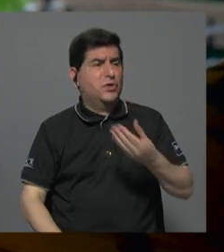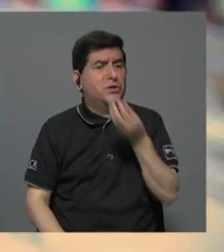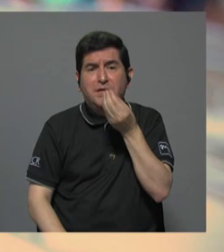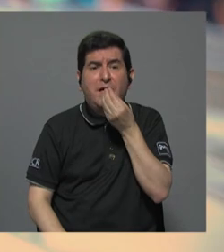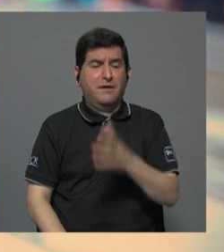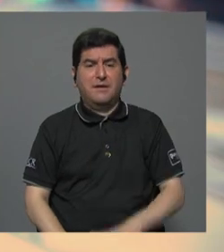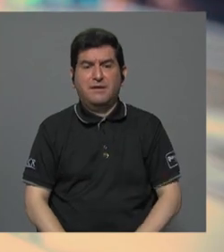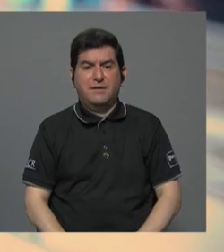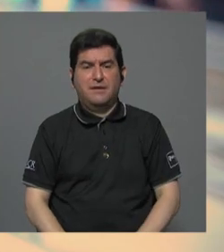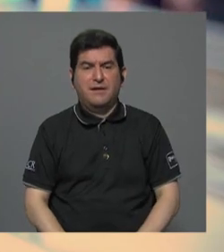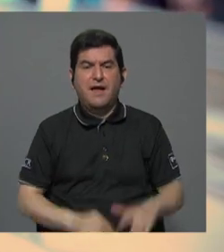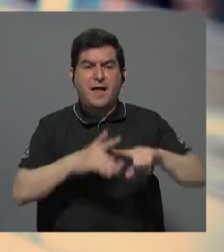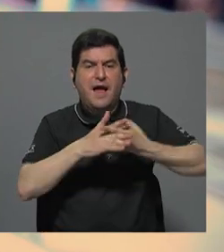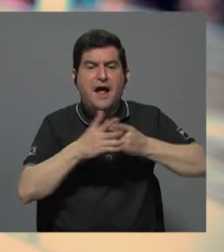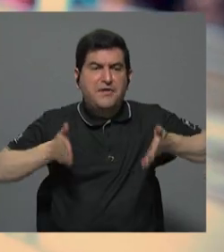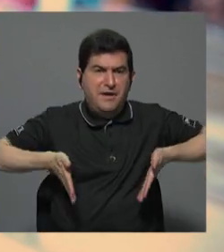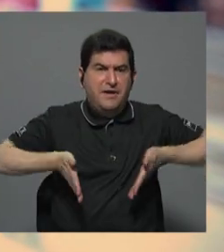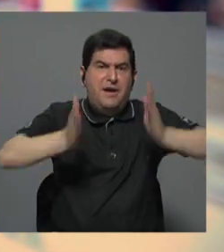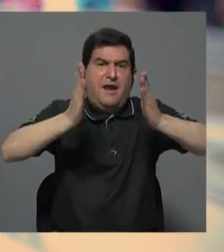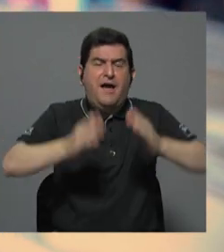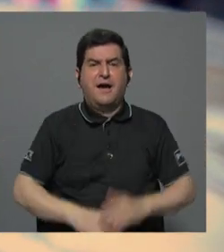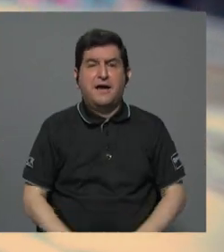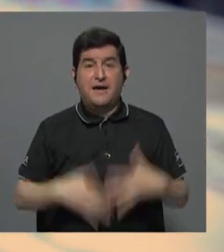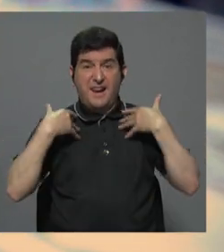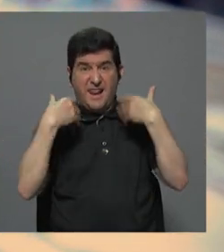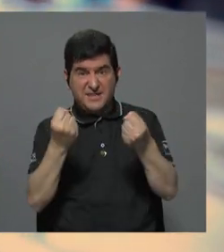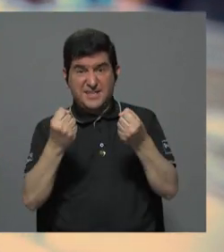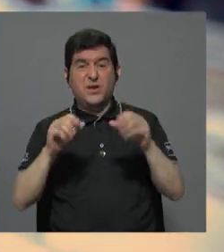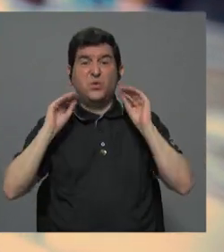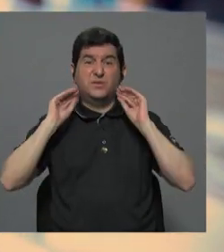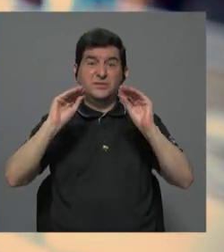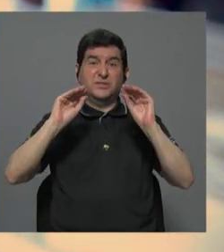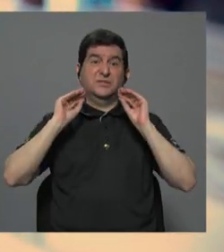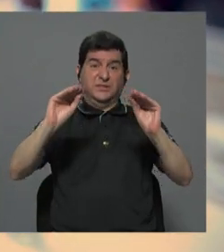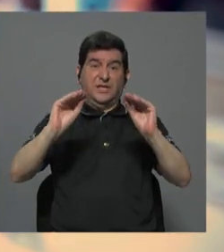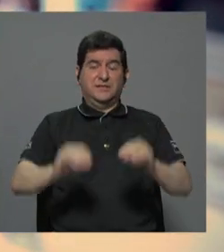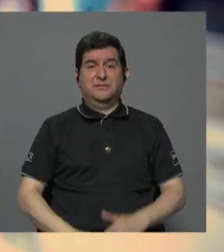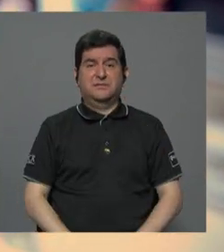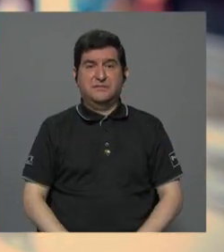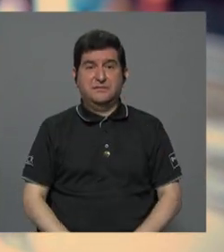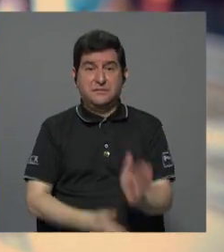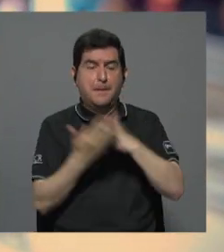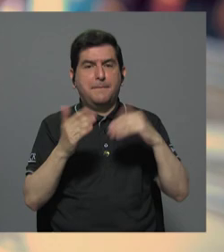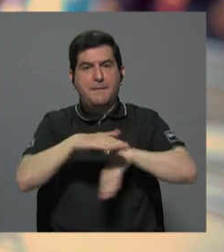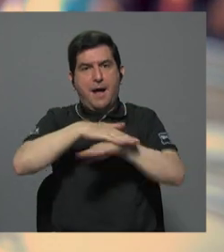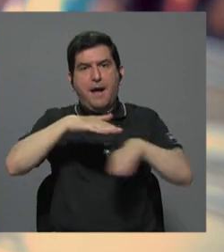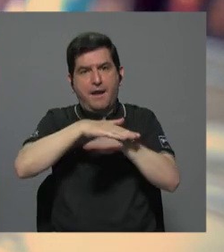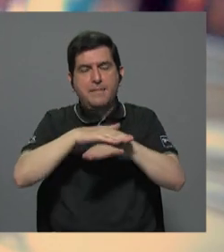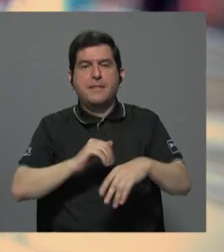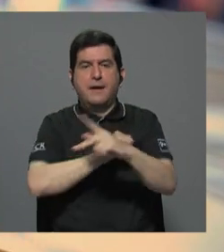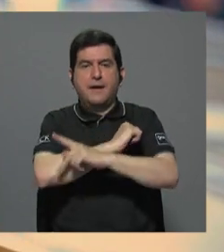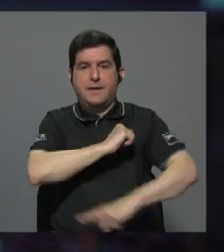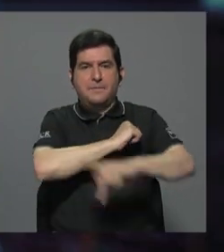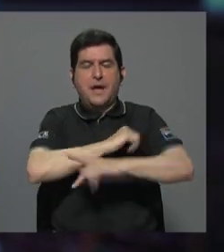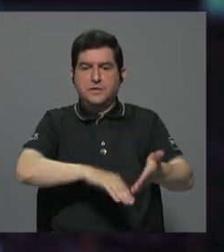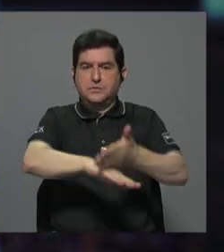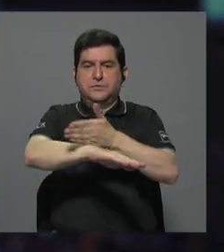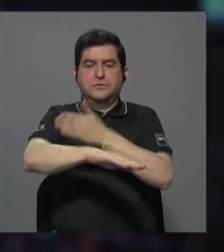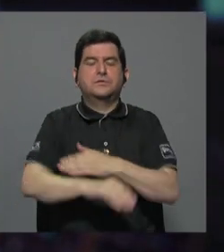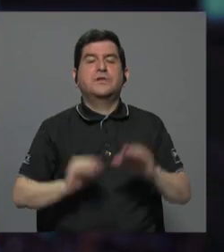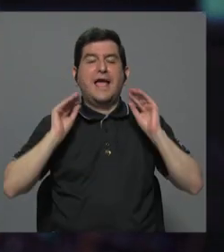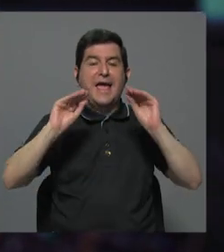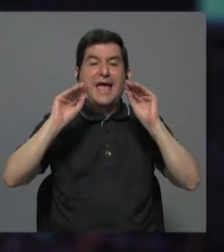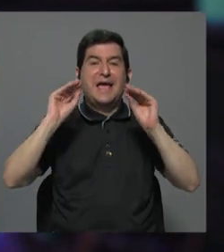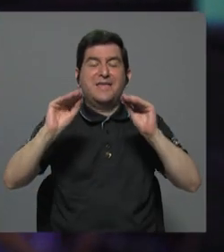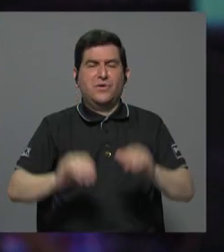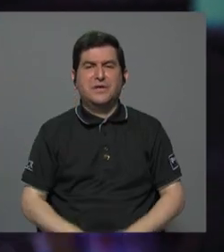arreglará la vida pública lo que es la salud la educación son las partes esenciales para que el país camine bien en educación